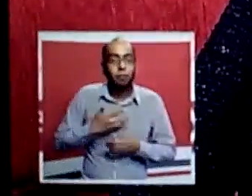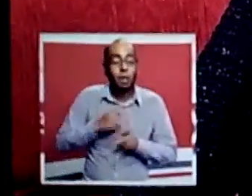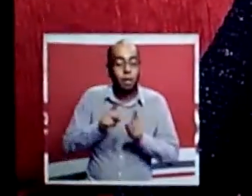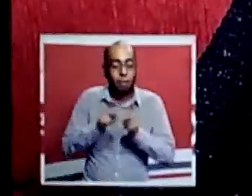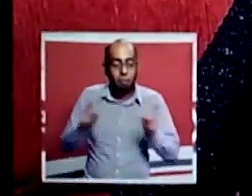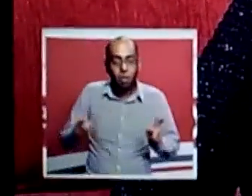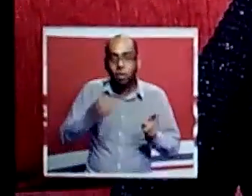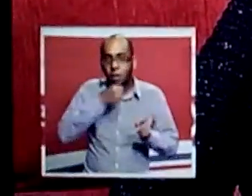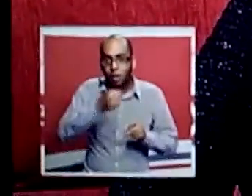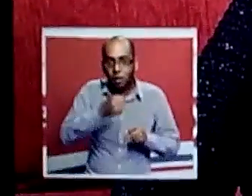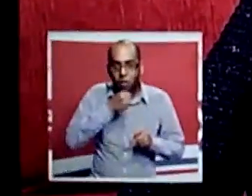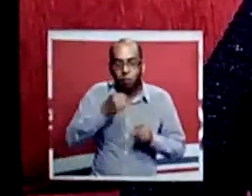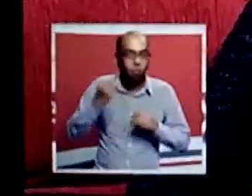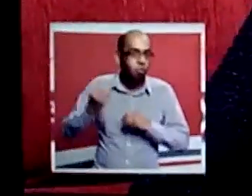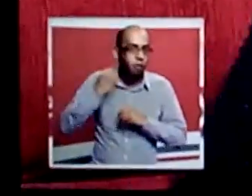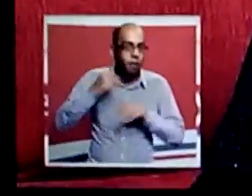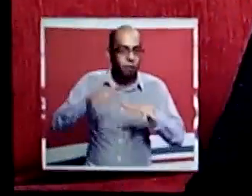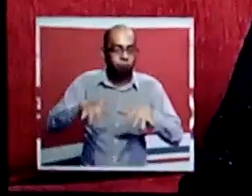Periodismo y Redes Sociales.